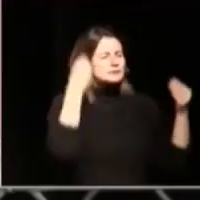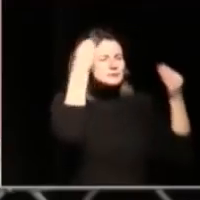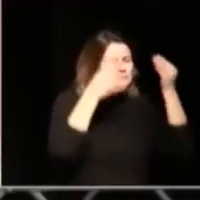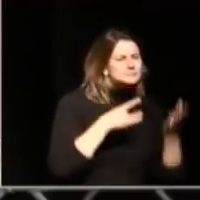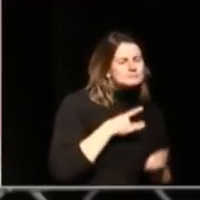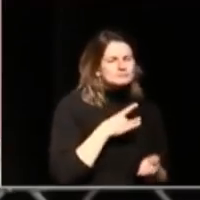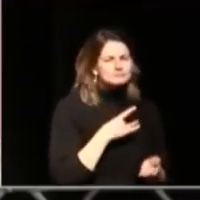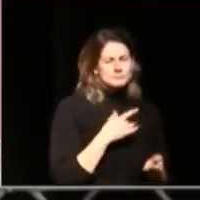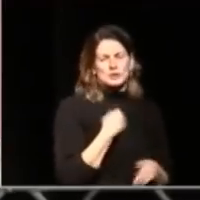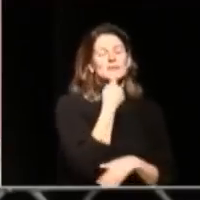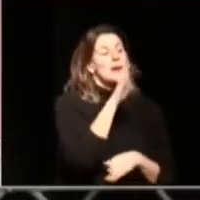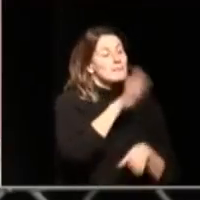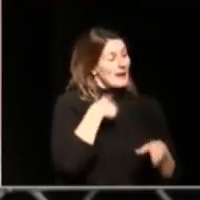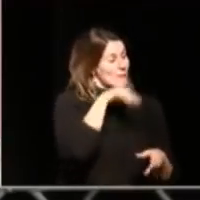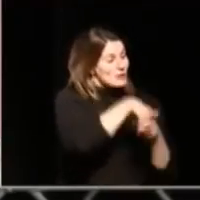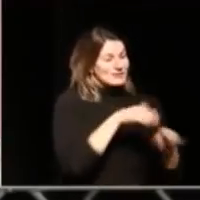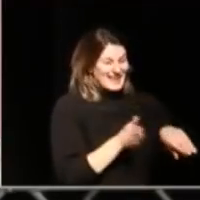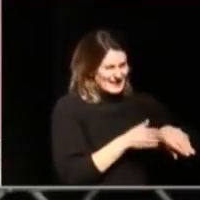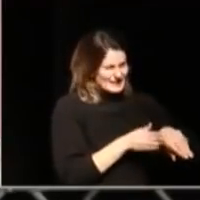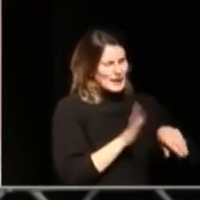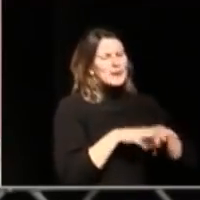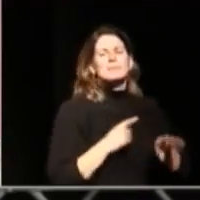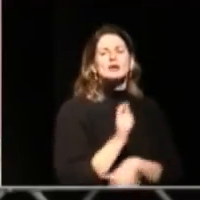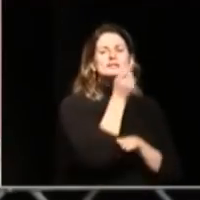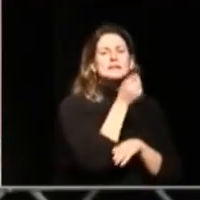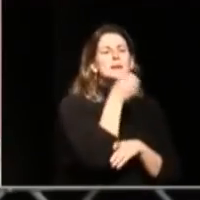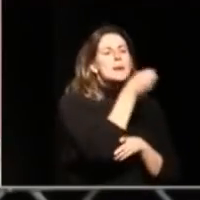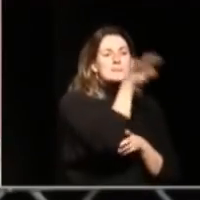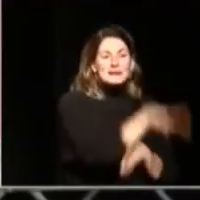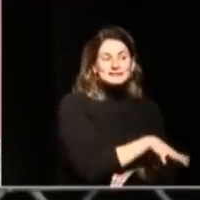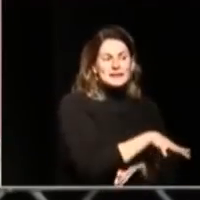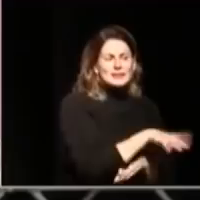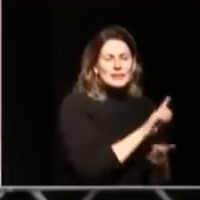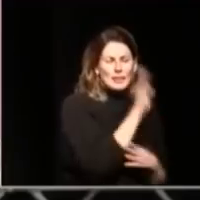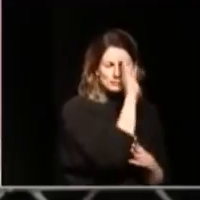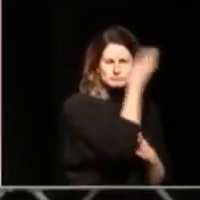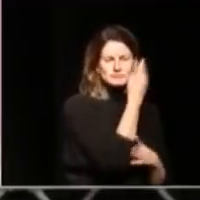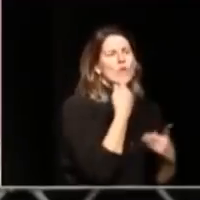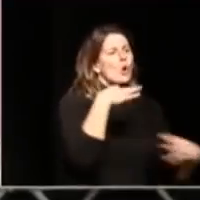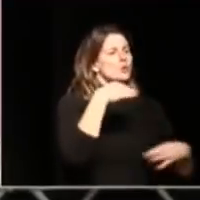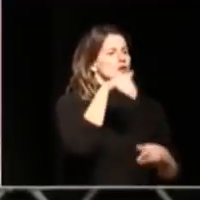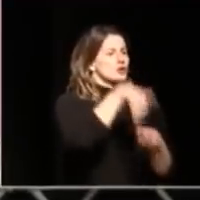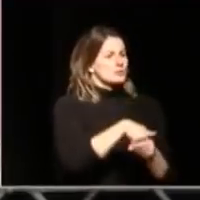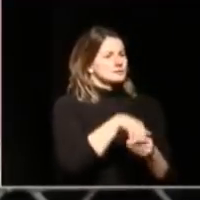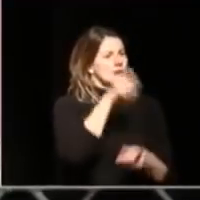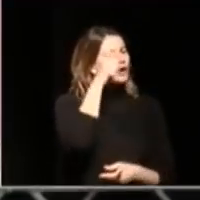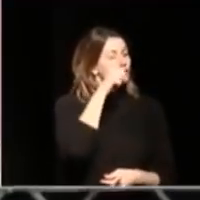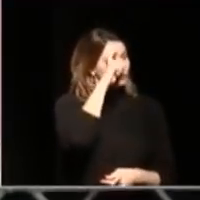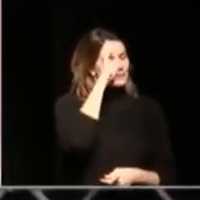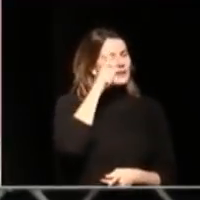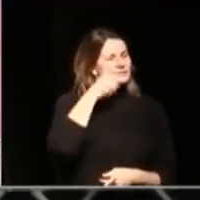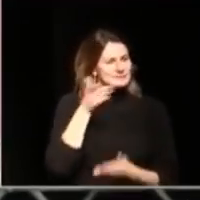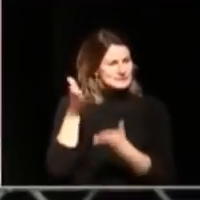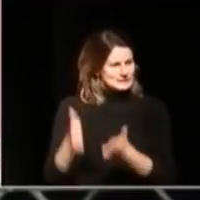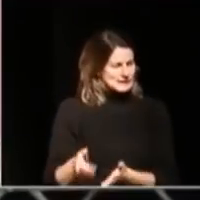yo les digo, para votar de izquierdas y para conseguir que el PSC gire a la izquierda, solamente hay un voto: Xavier Domènech.